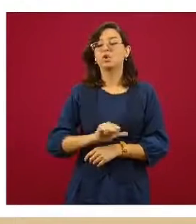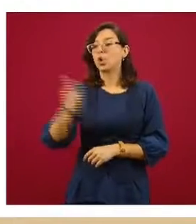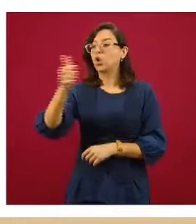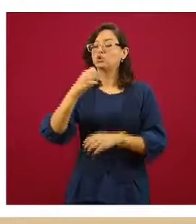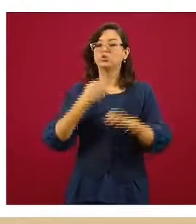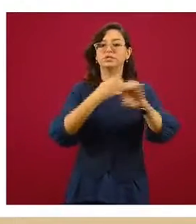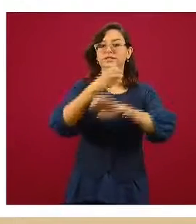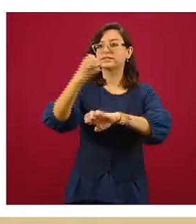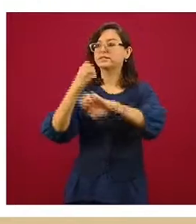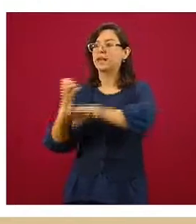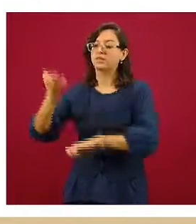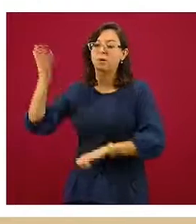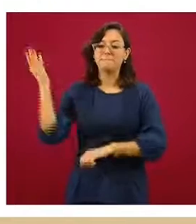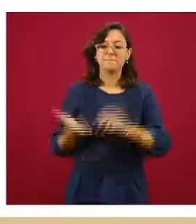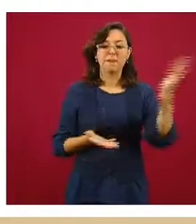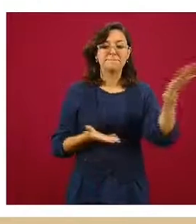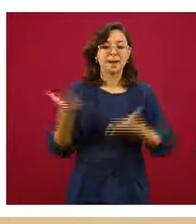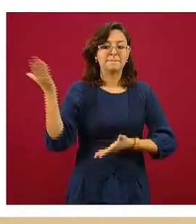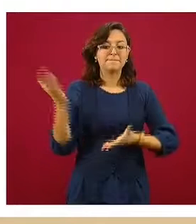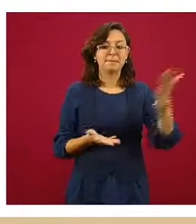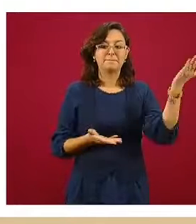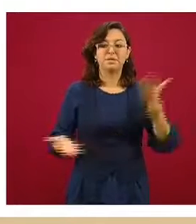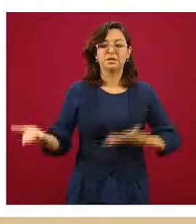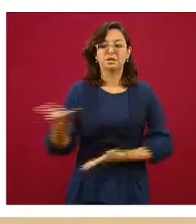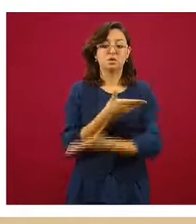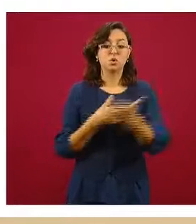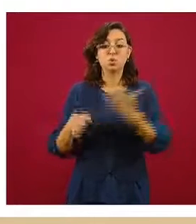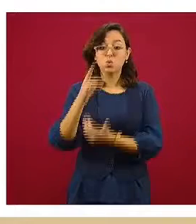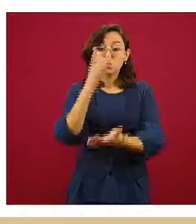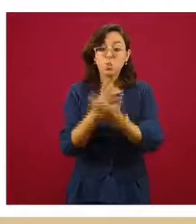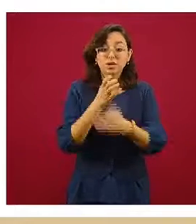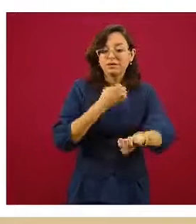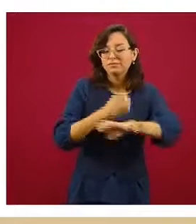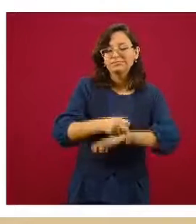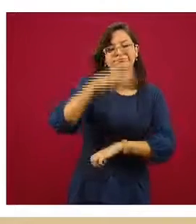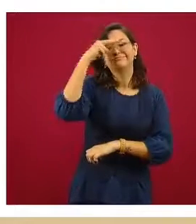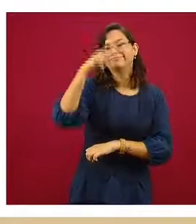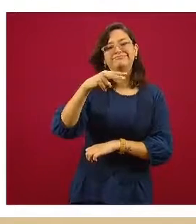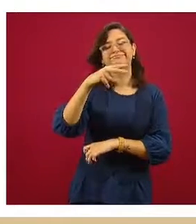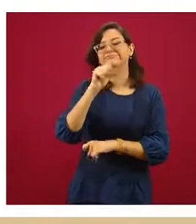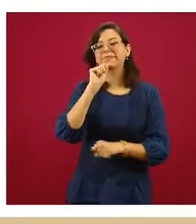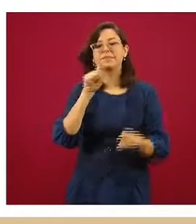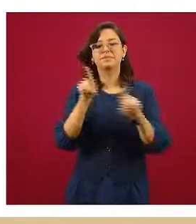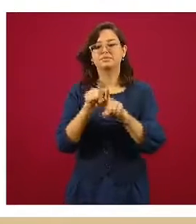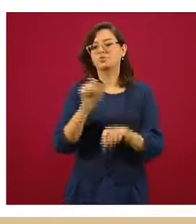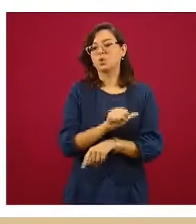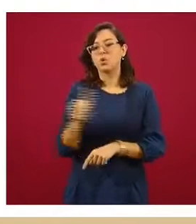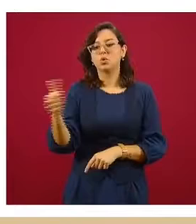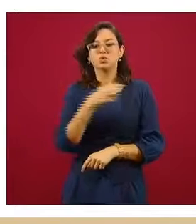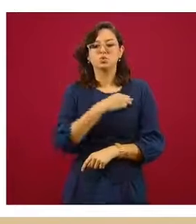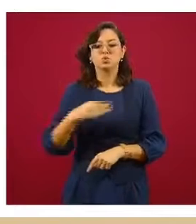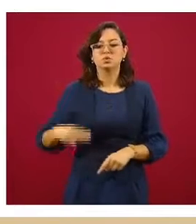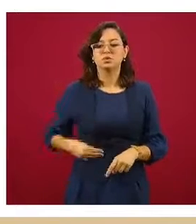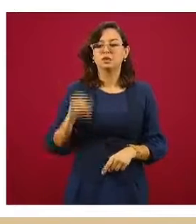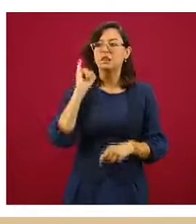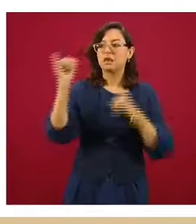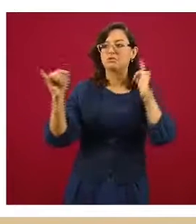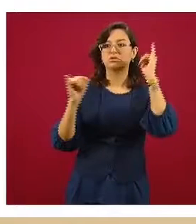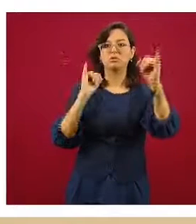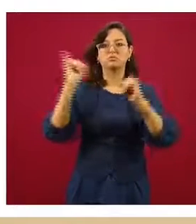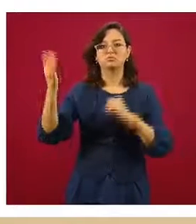regiones, no solamente de la zona conurbada del Estado de México, sino incluso de otros municipios más